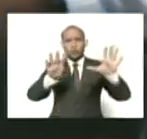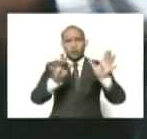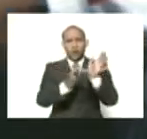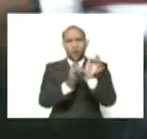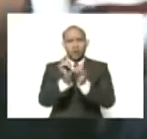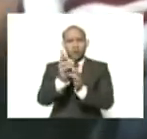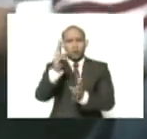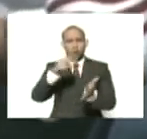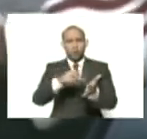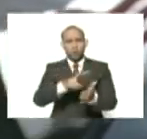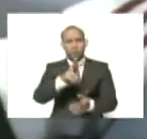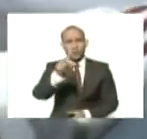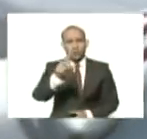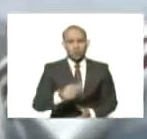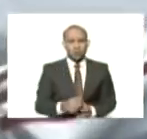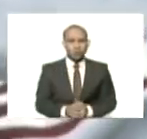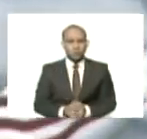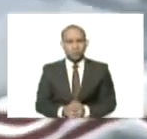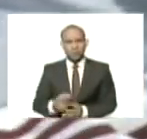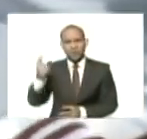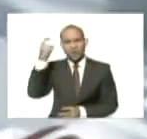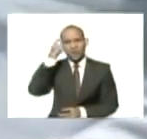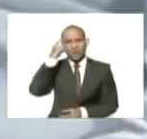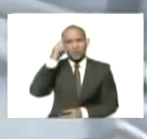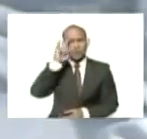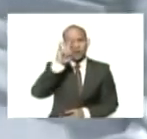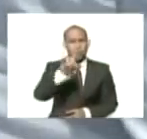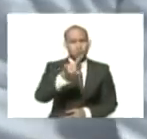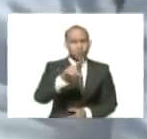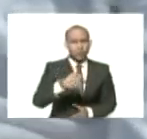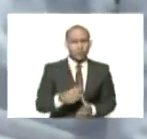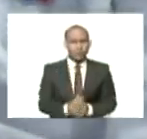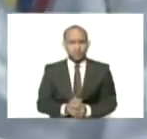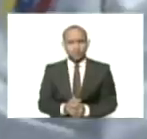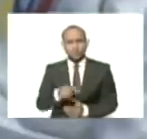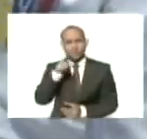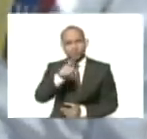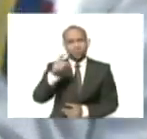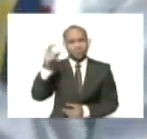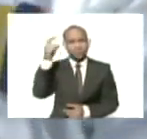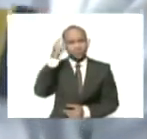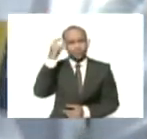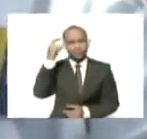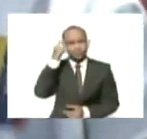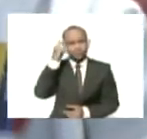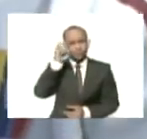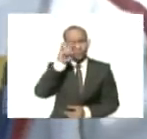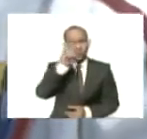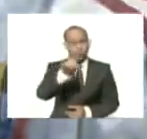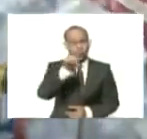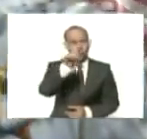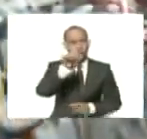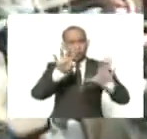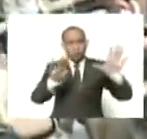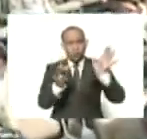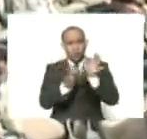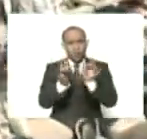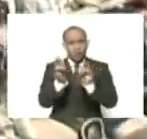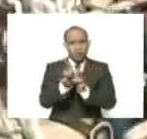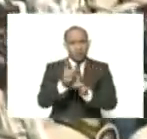2021, día lunes. Para ese día debemos estar preparados,